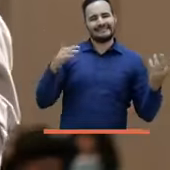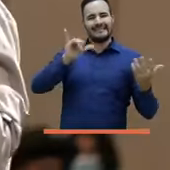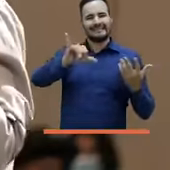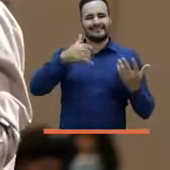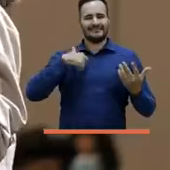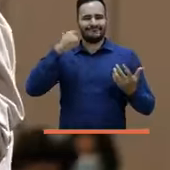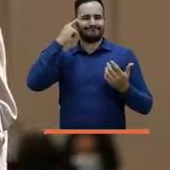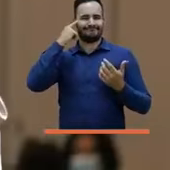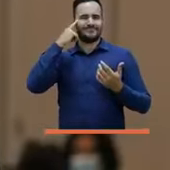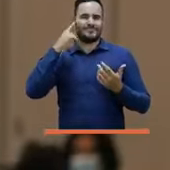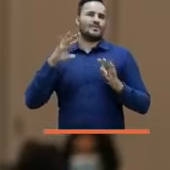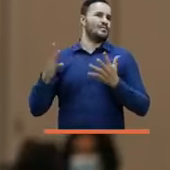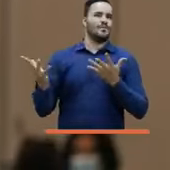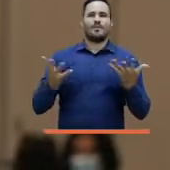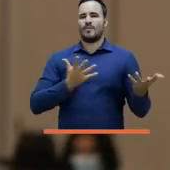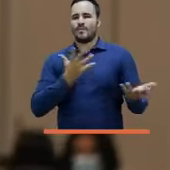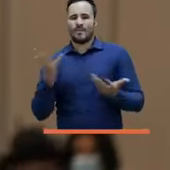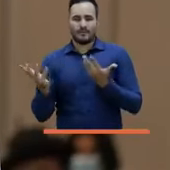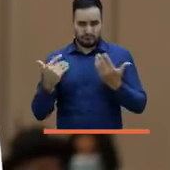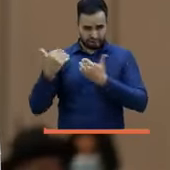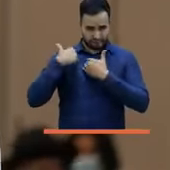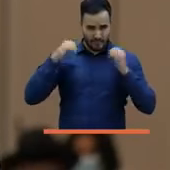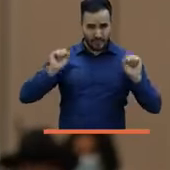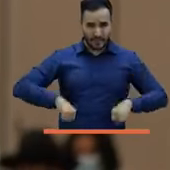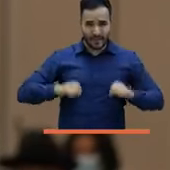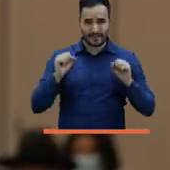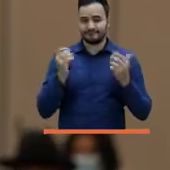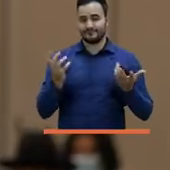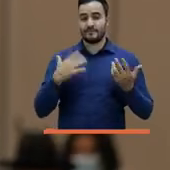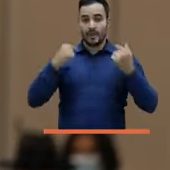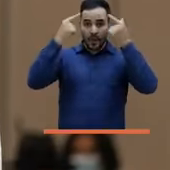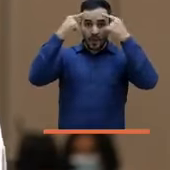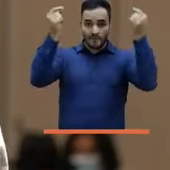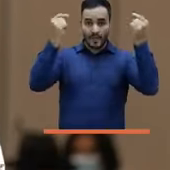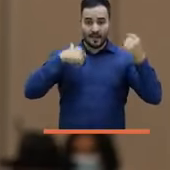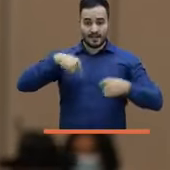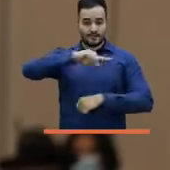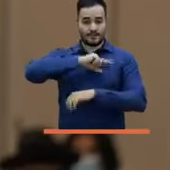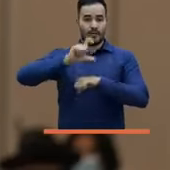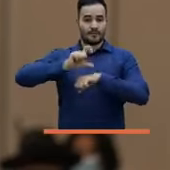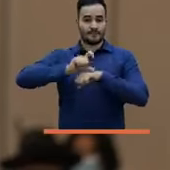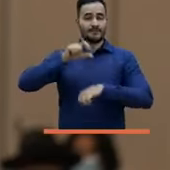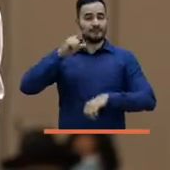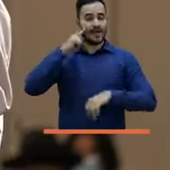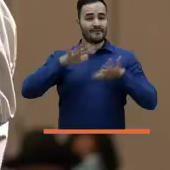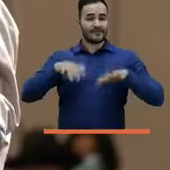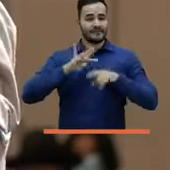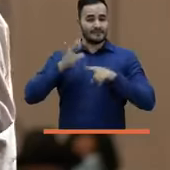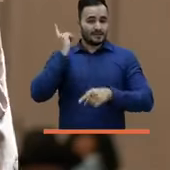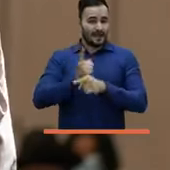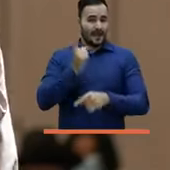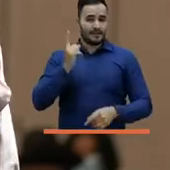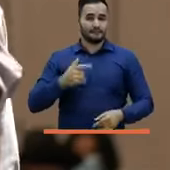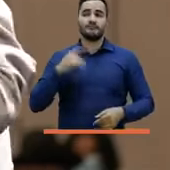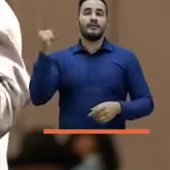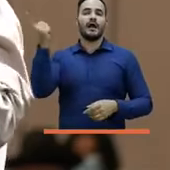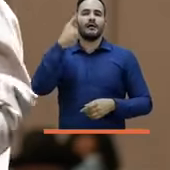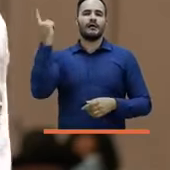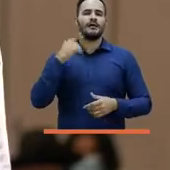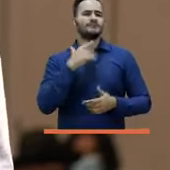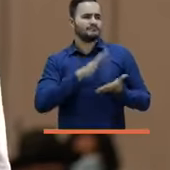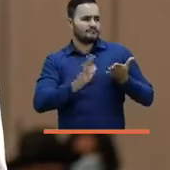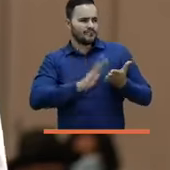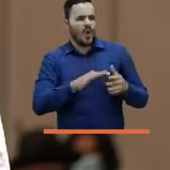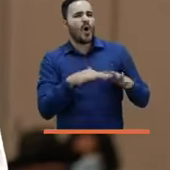responsable así de simple porque claro muchas veces y en confiar nos pasan nos llaman y nos dicen pero usted como me va a garantizar esto no bueno nosotros